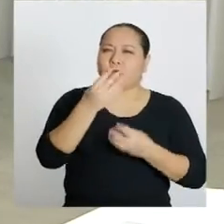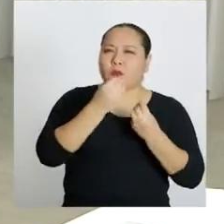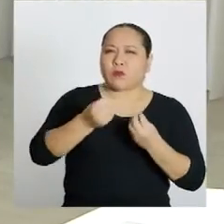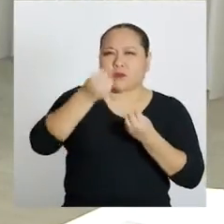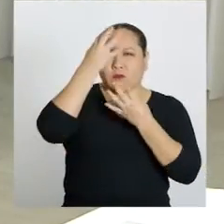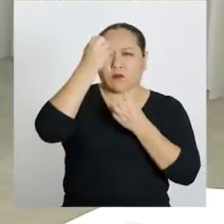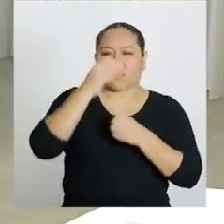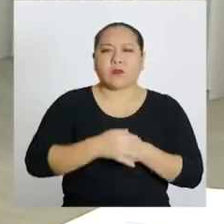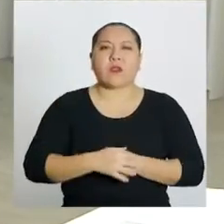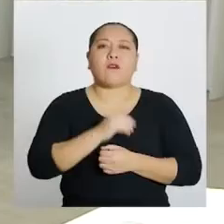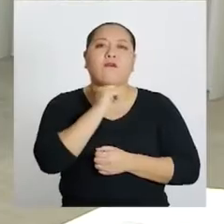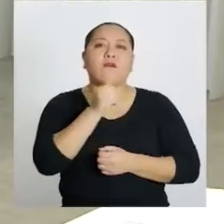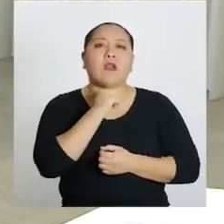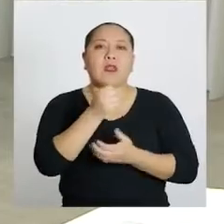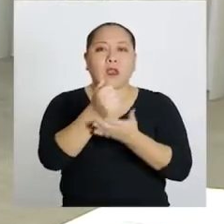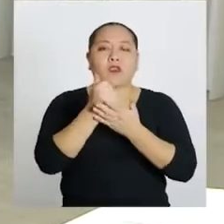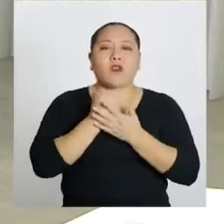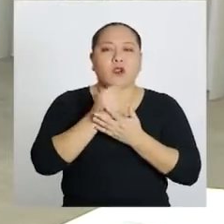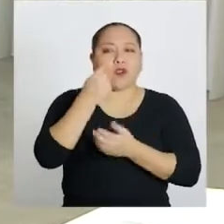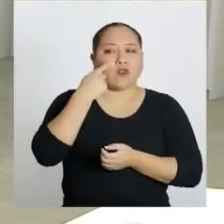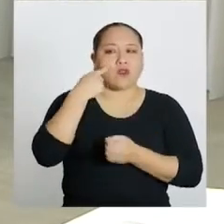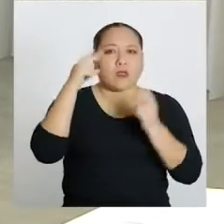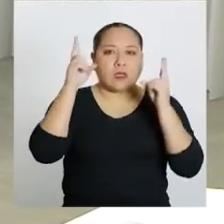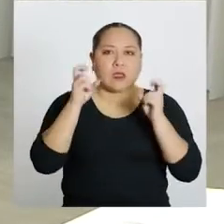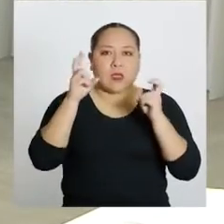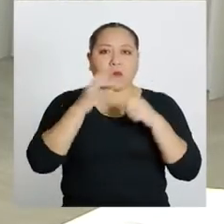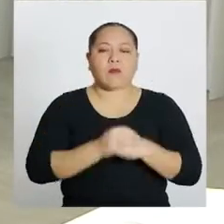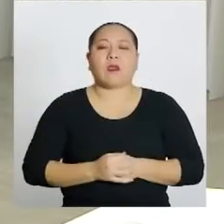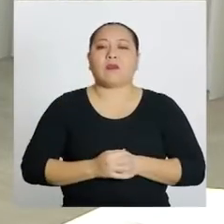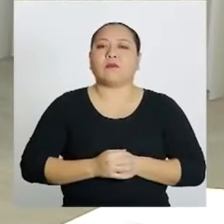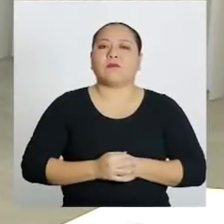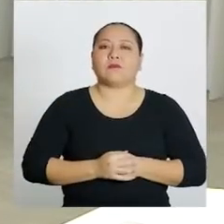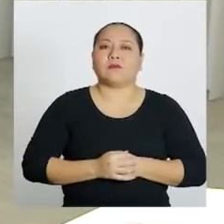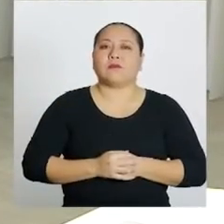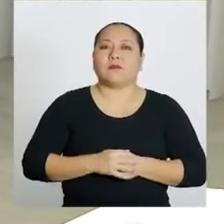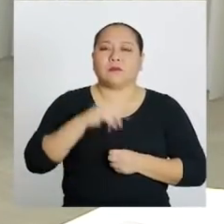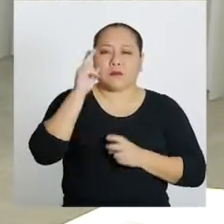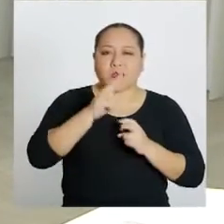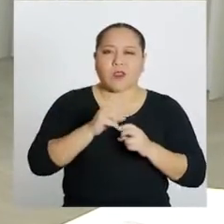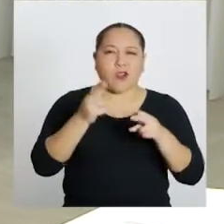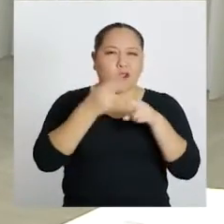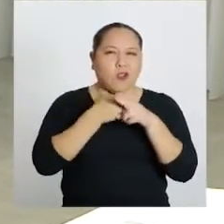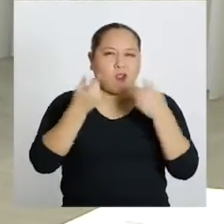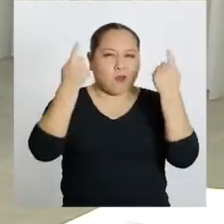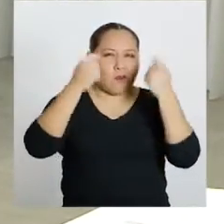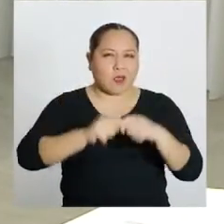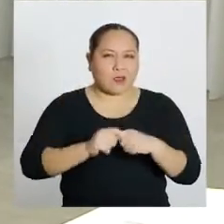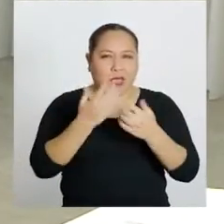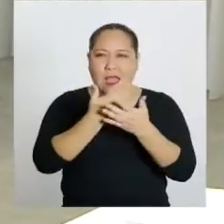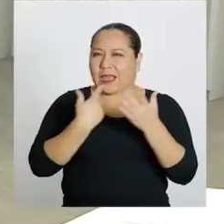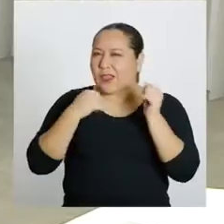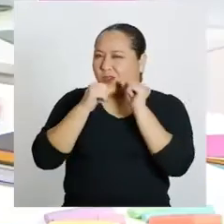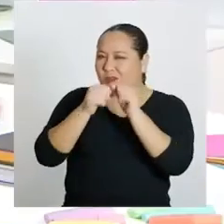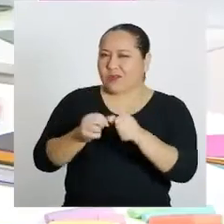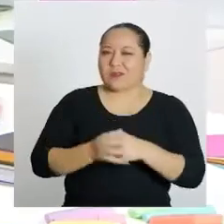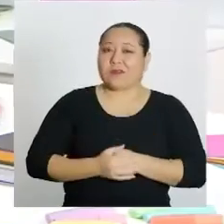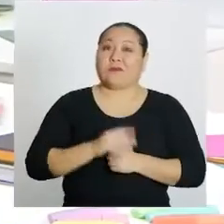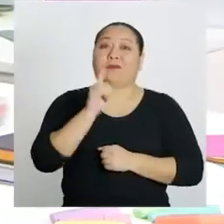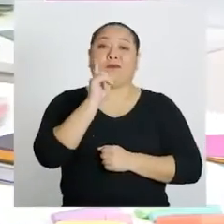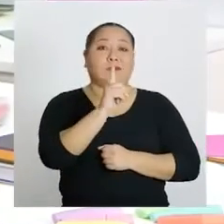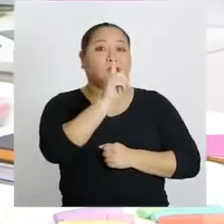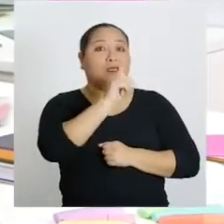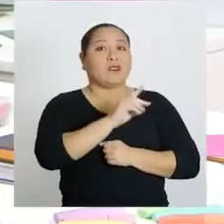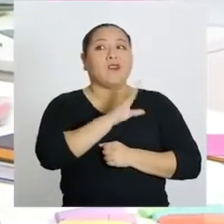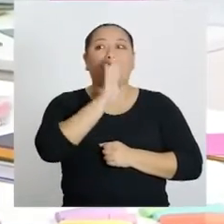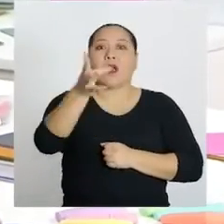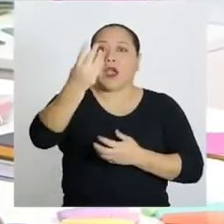mucha información que nos puede servir para conocer el tema aún mejor. Tomemos una breve pausa antes de continuar. Y